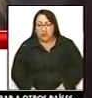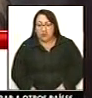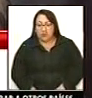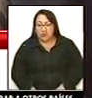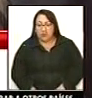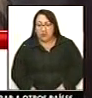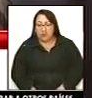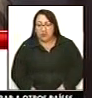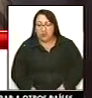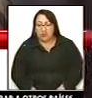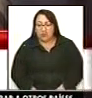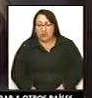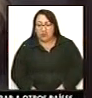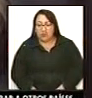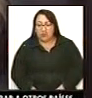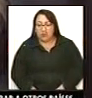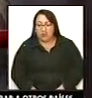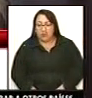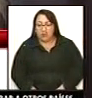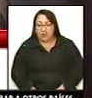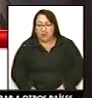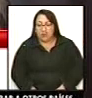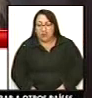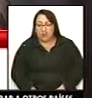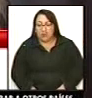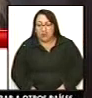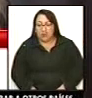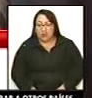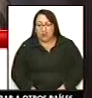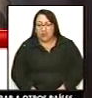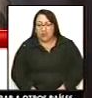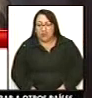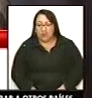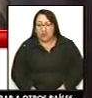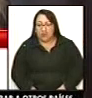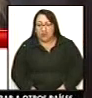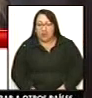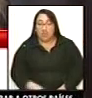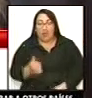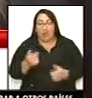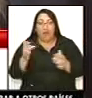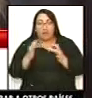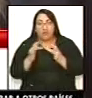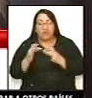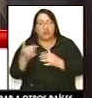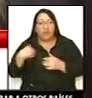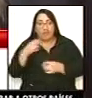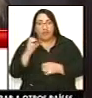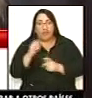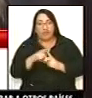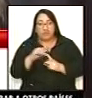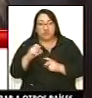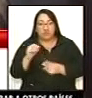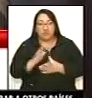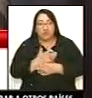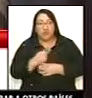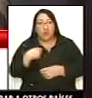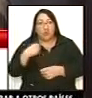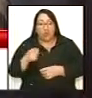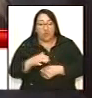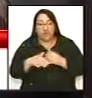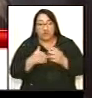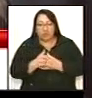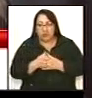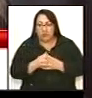tenemos que tener en cuenta cuál es esta coordinación de la que nos hablaba el Contralor entre los jueces contralores,